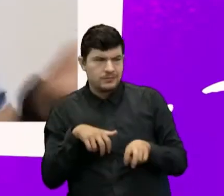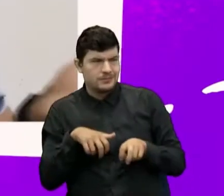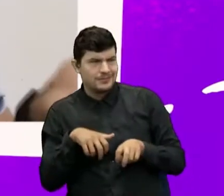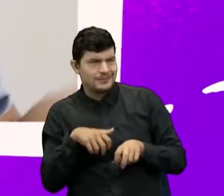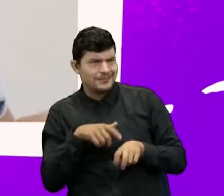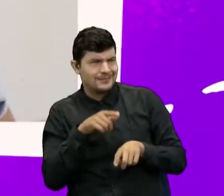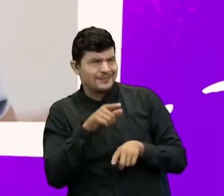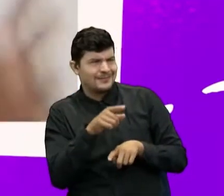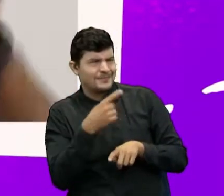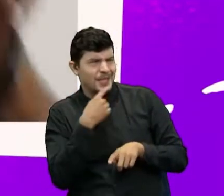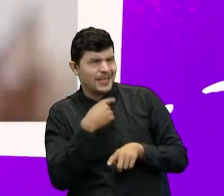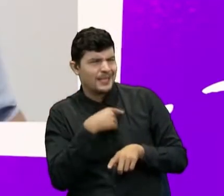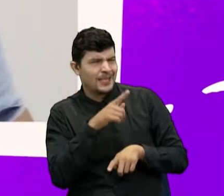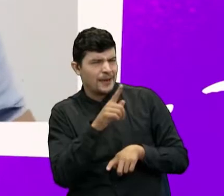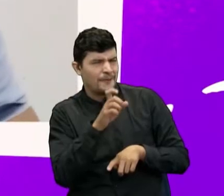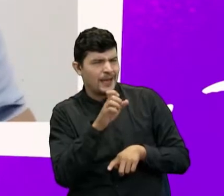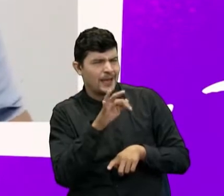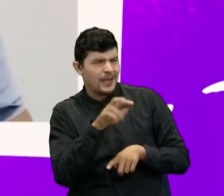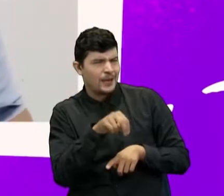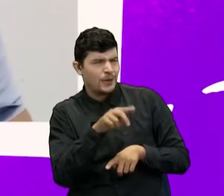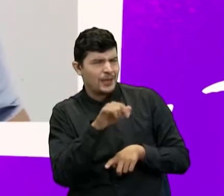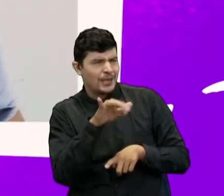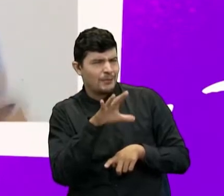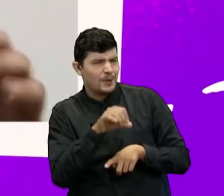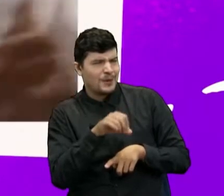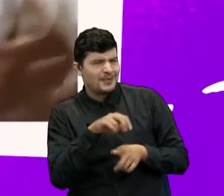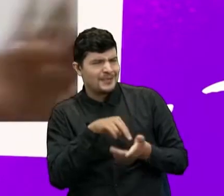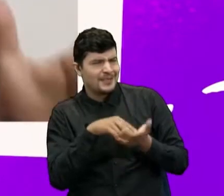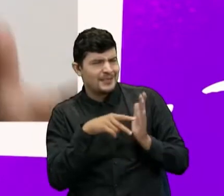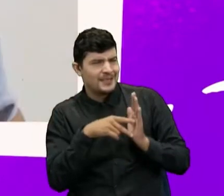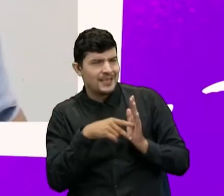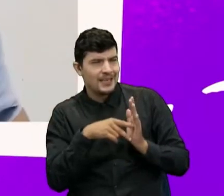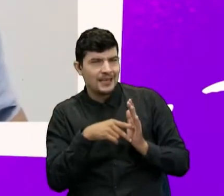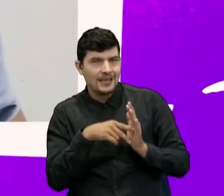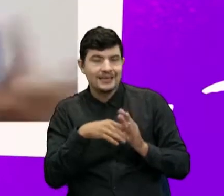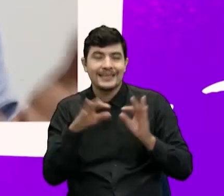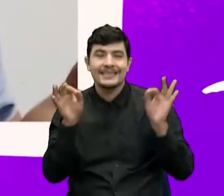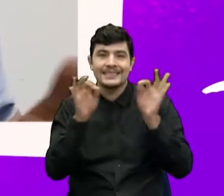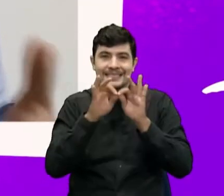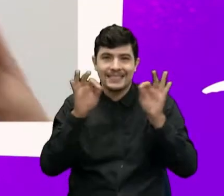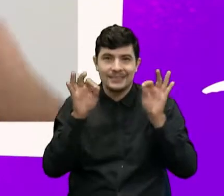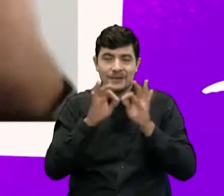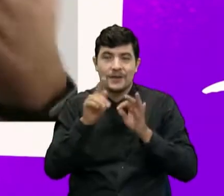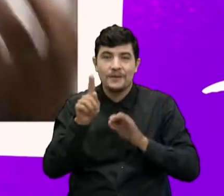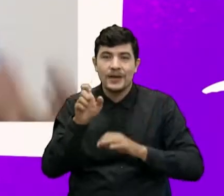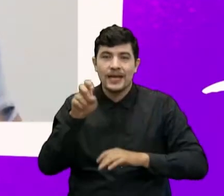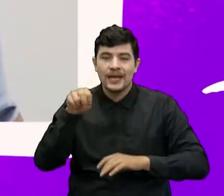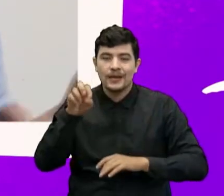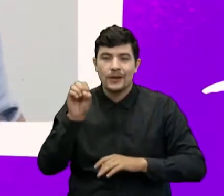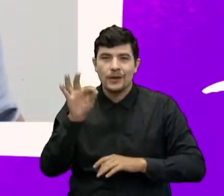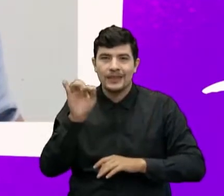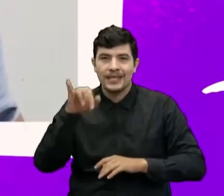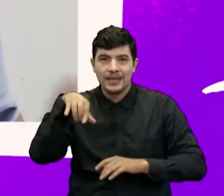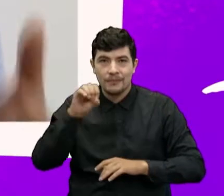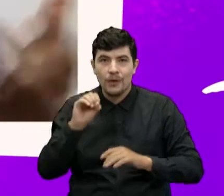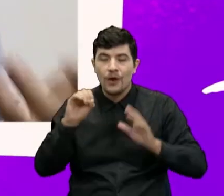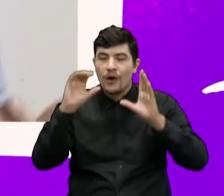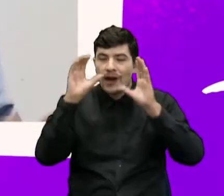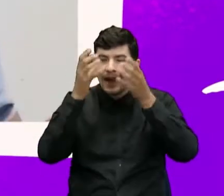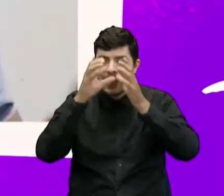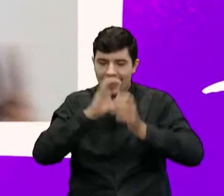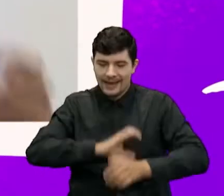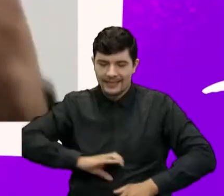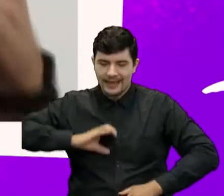¿Qué me trató de decir? Te lo voy a poner De una manera Súper sencilla El fenotipo Son las características físicas